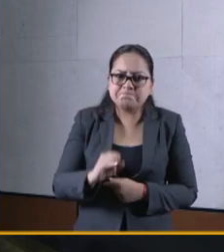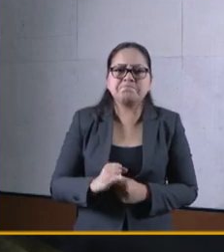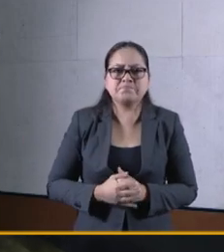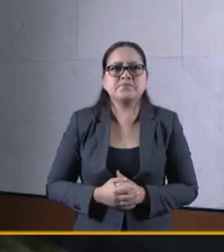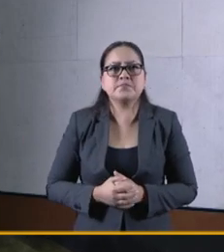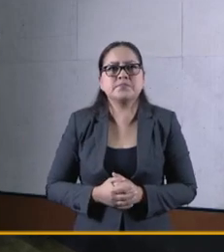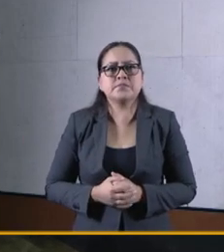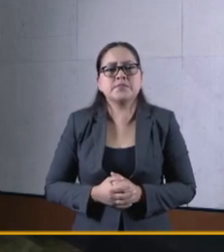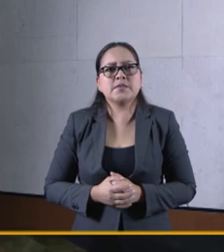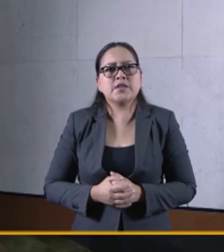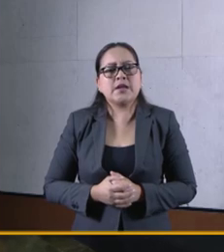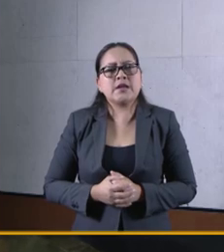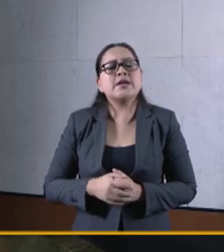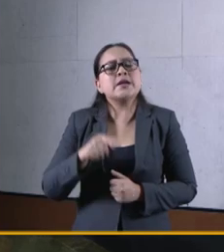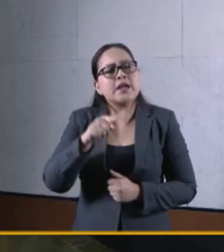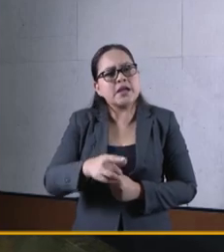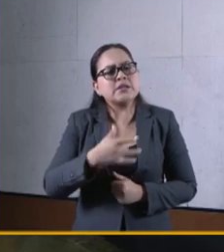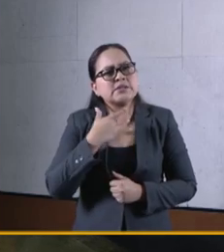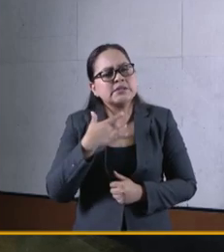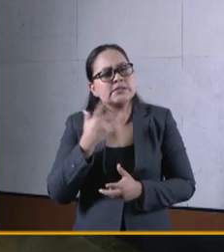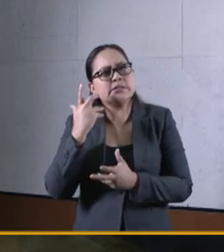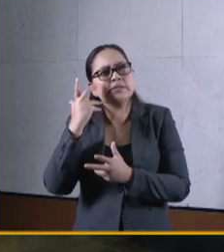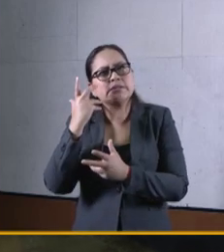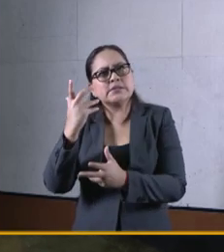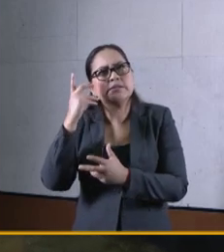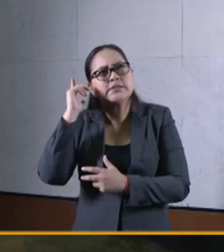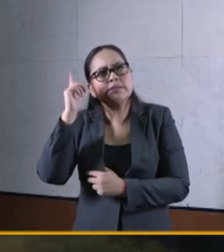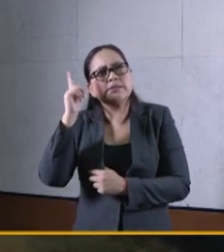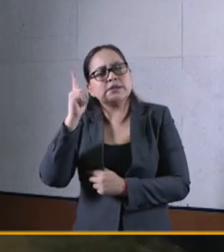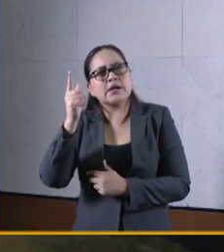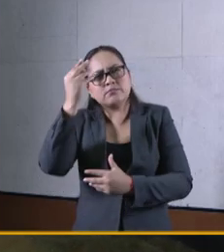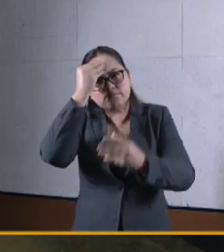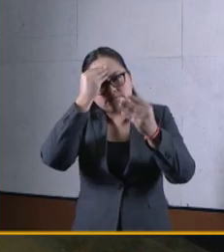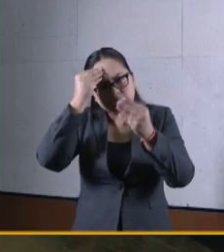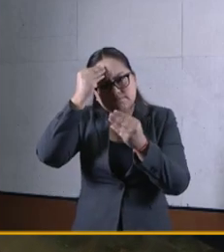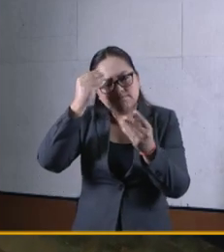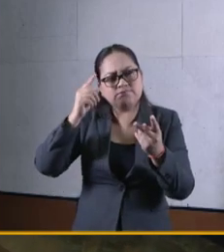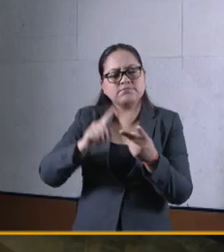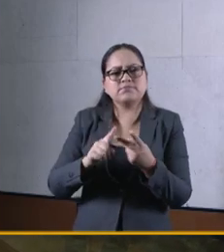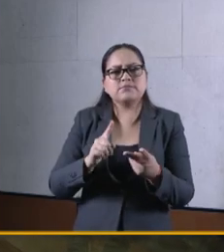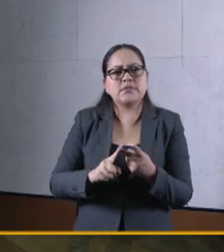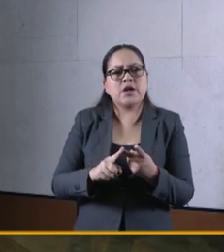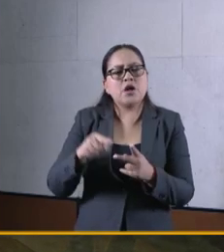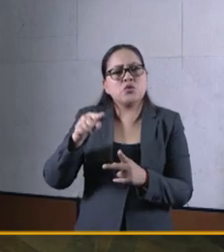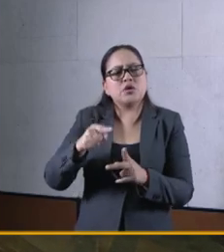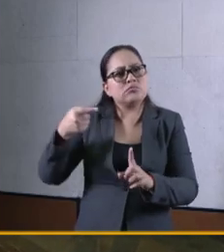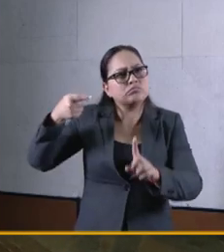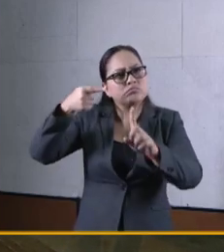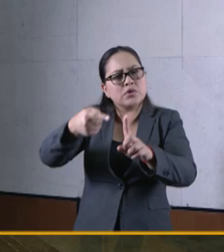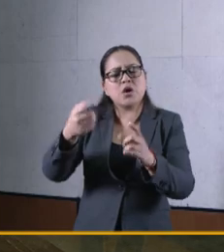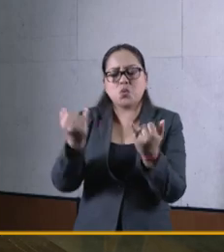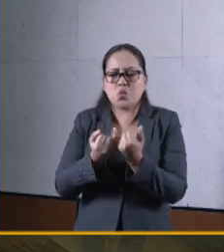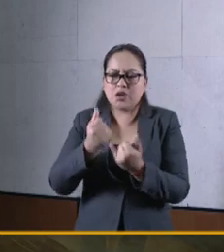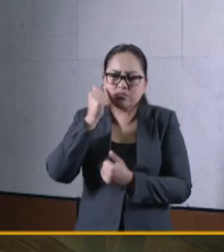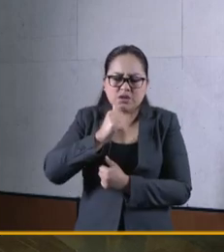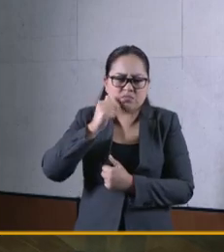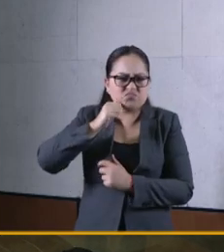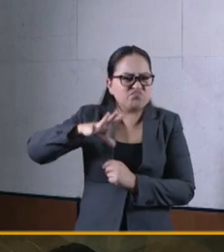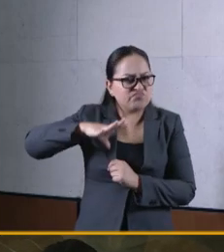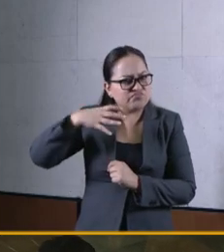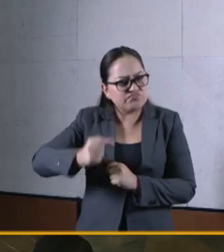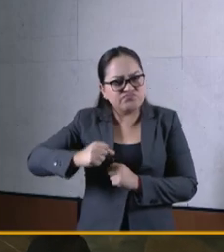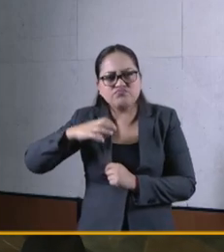con añoranzas esperanzas reflexivos imbatibles e incansables